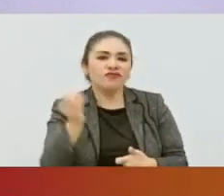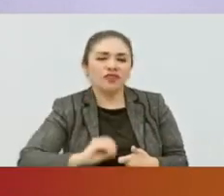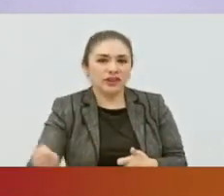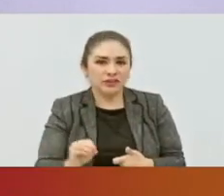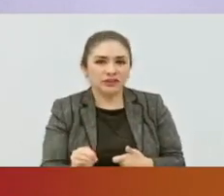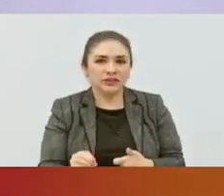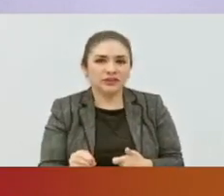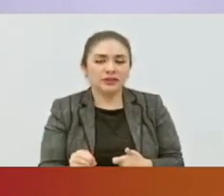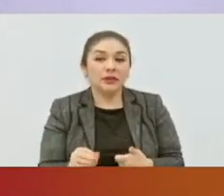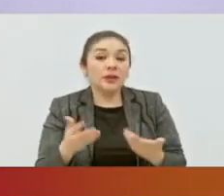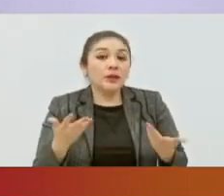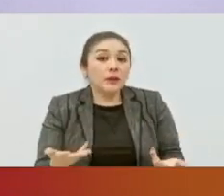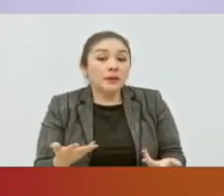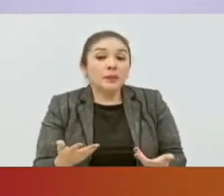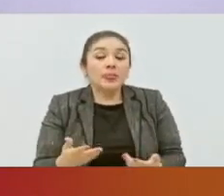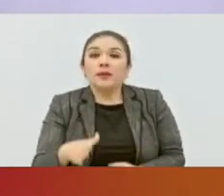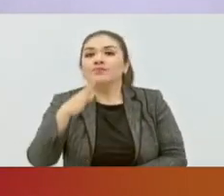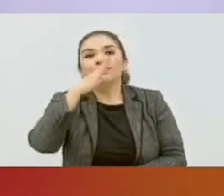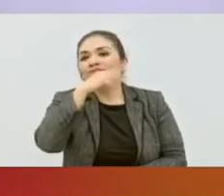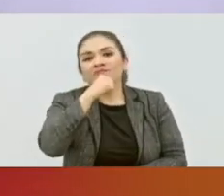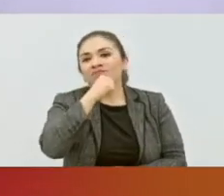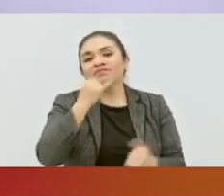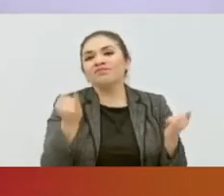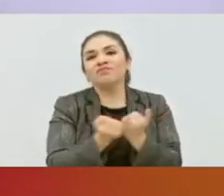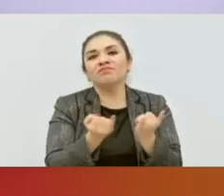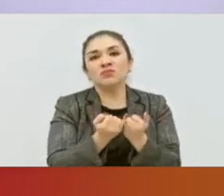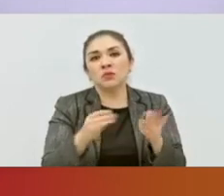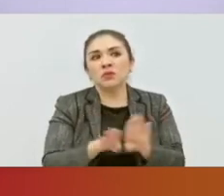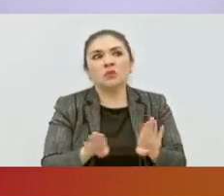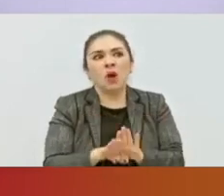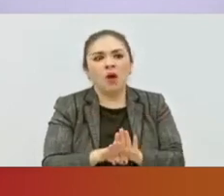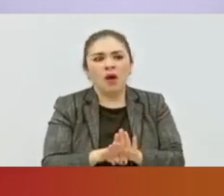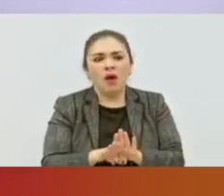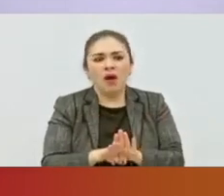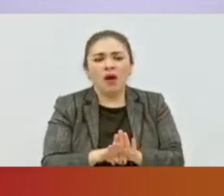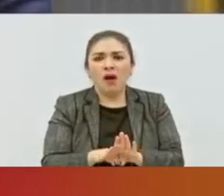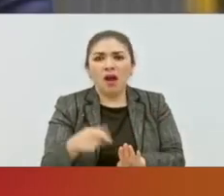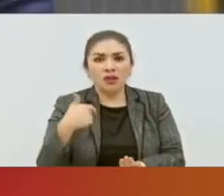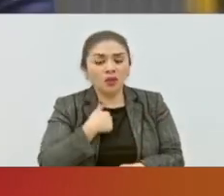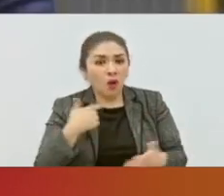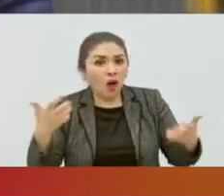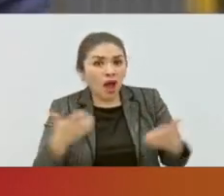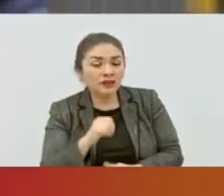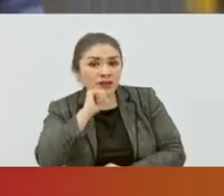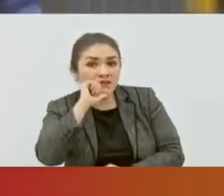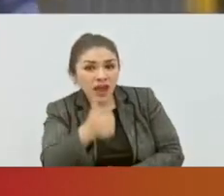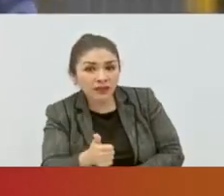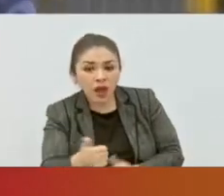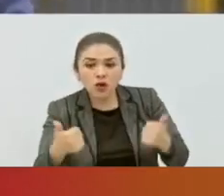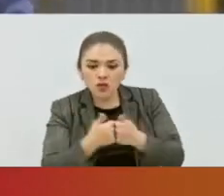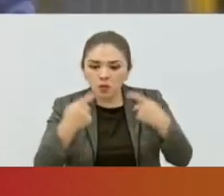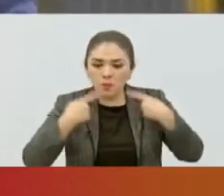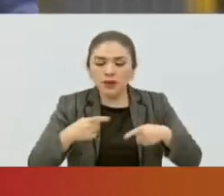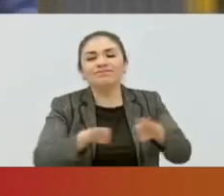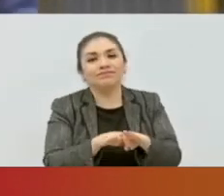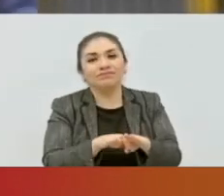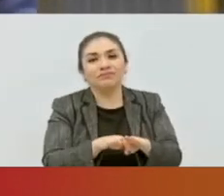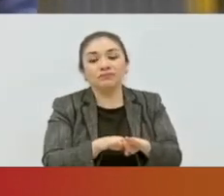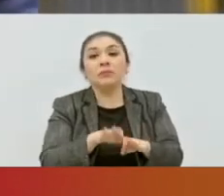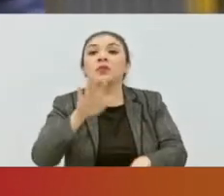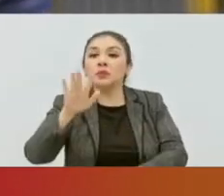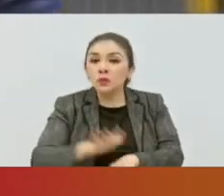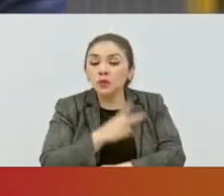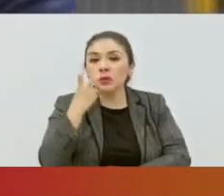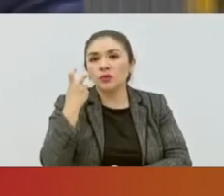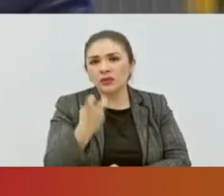y no podríamos tampoco hacer nada sin los trabajadores. Por